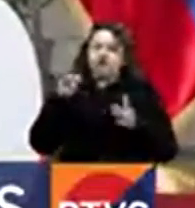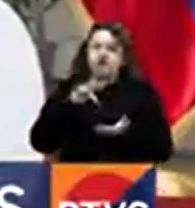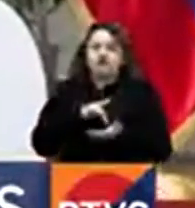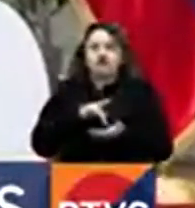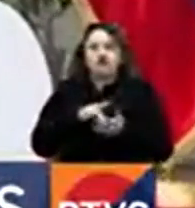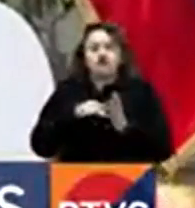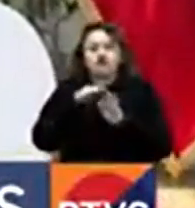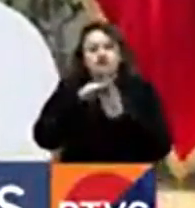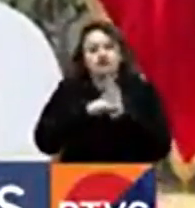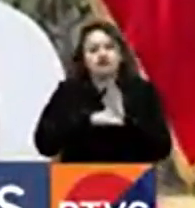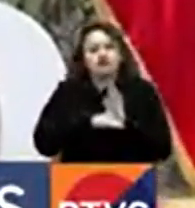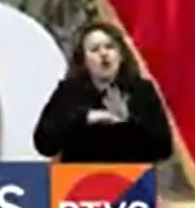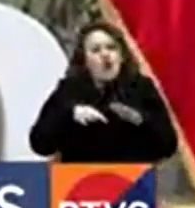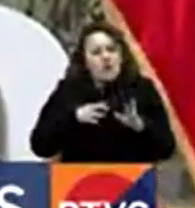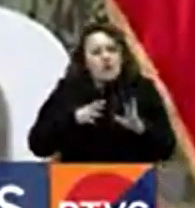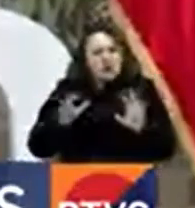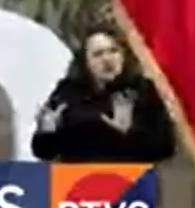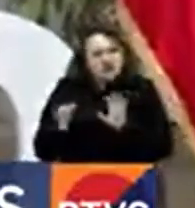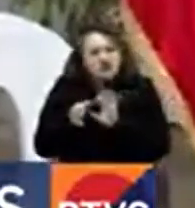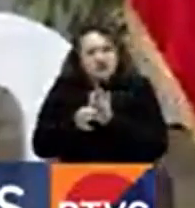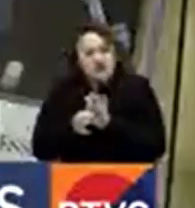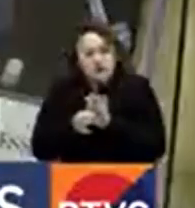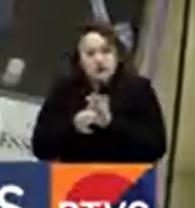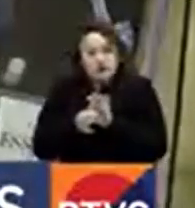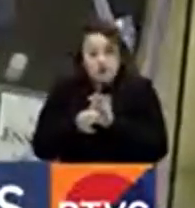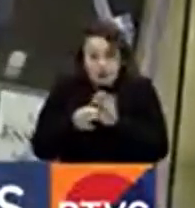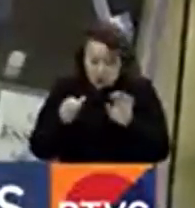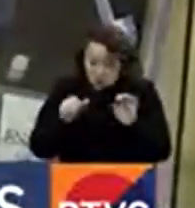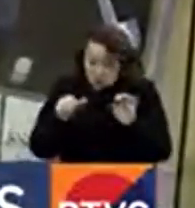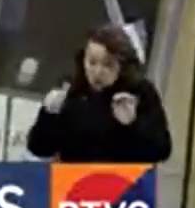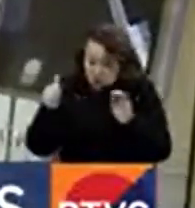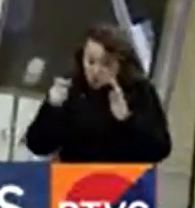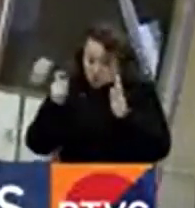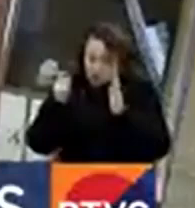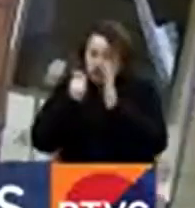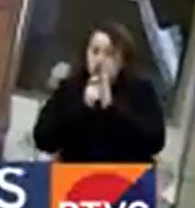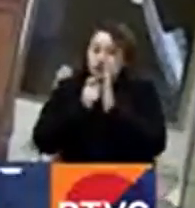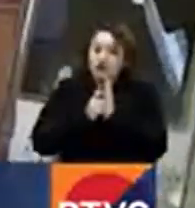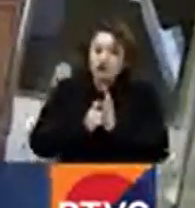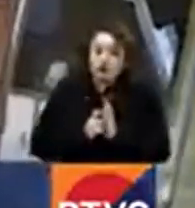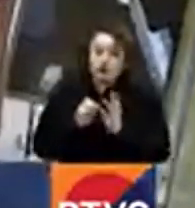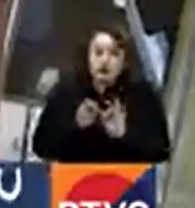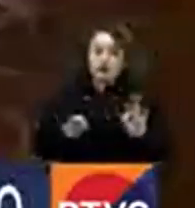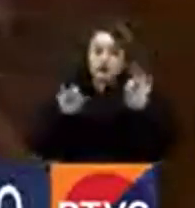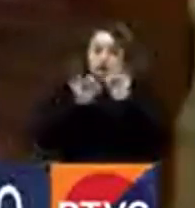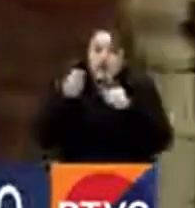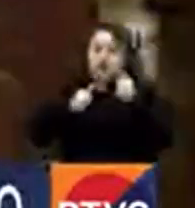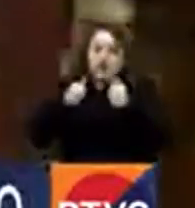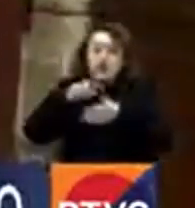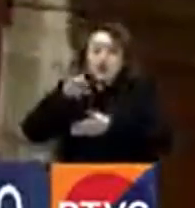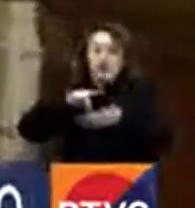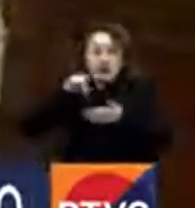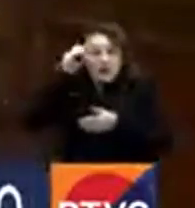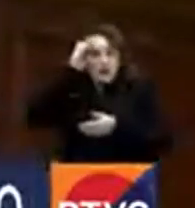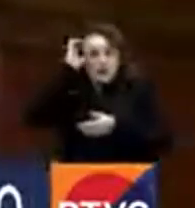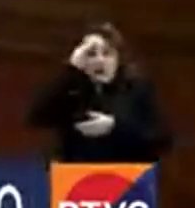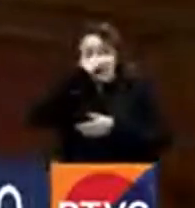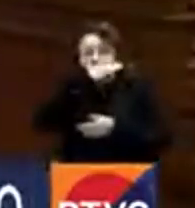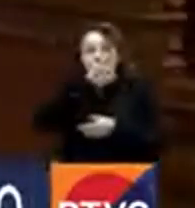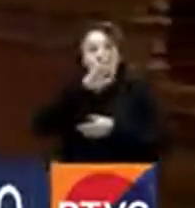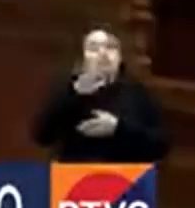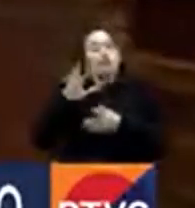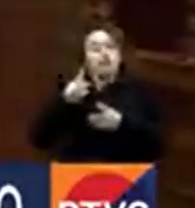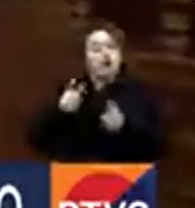dos gobiernos estrecharon relaciones. Además, otro de los puntos de la agenda del presidente Petro se desarrolló en el Congreso chileno,